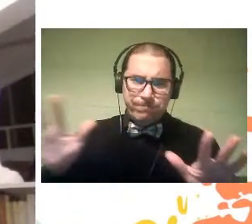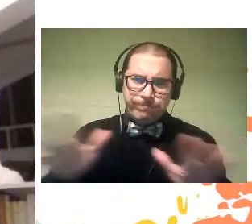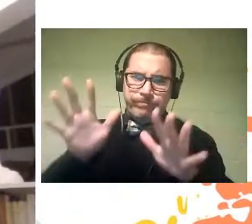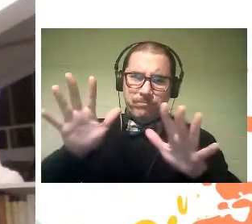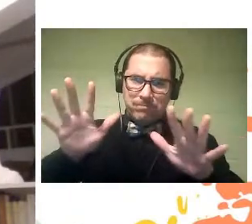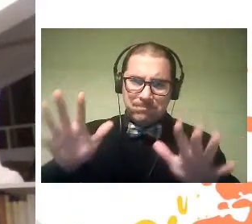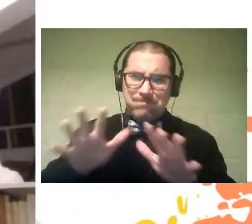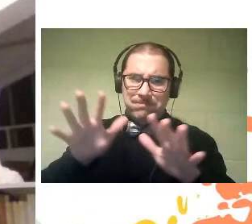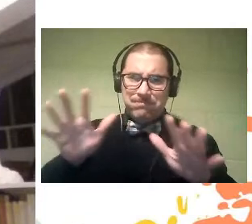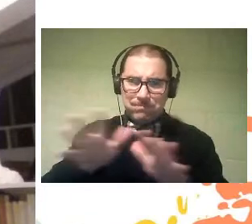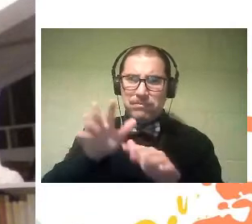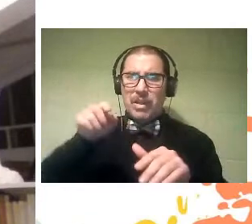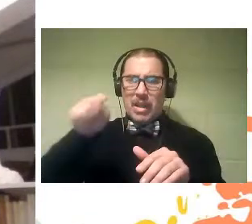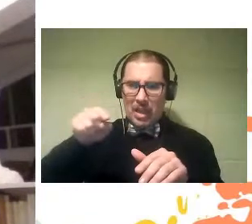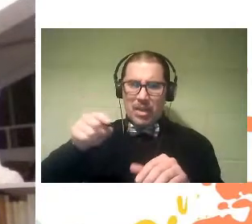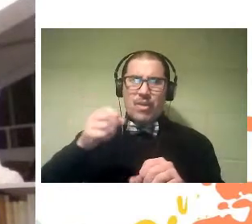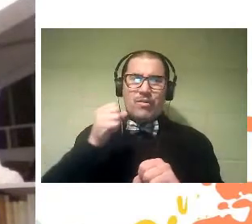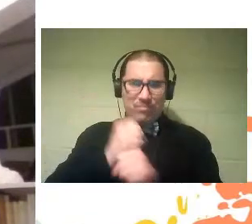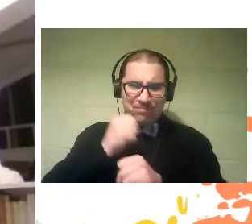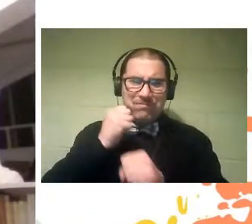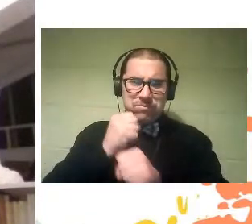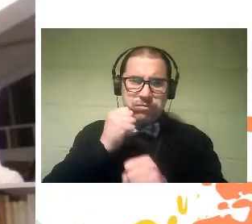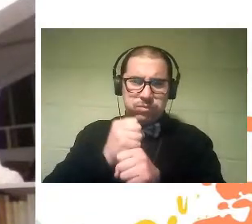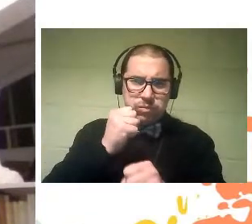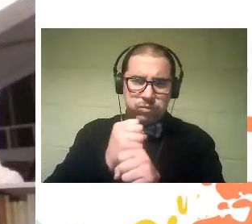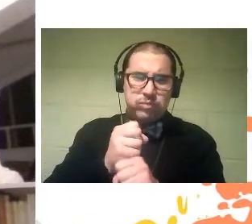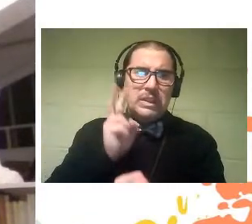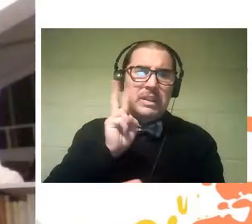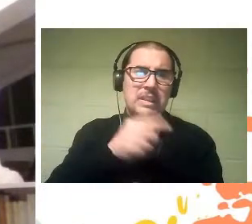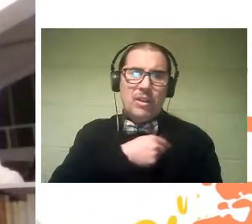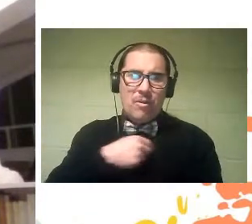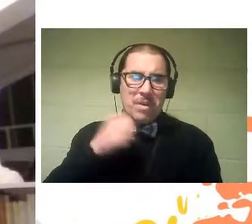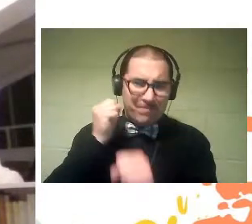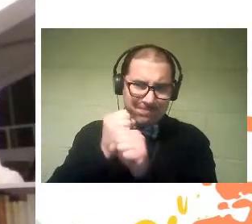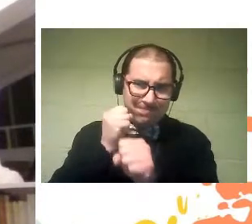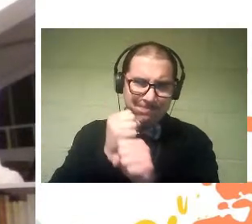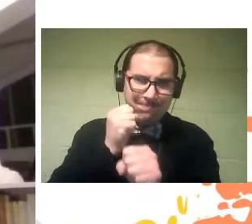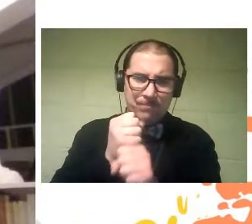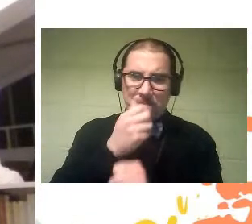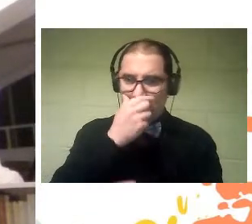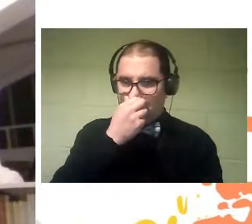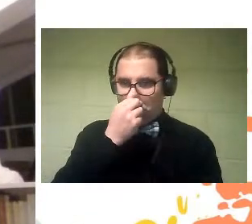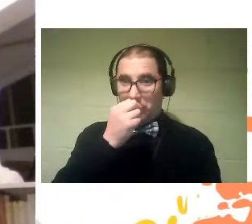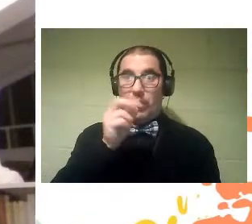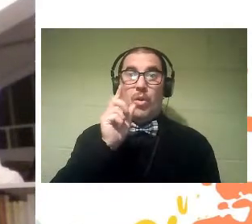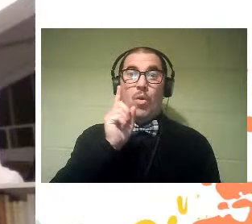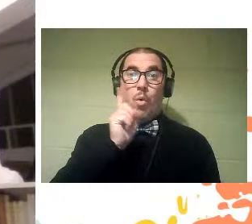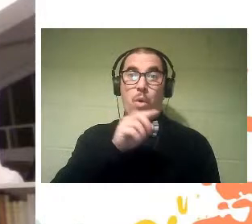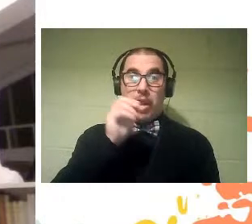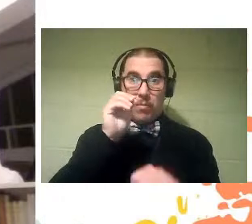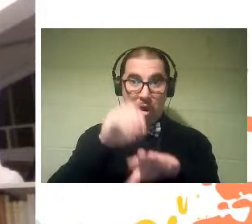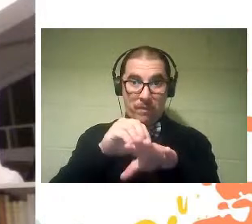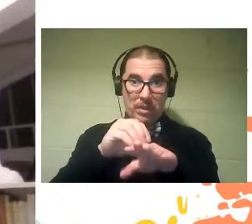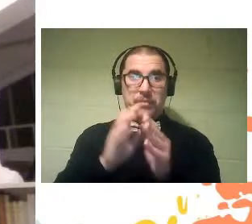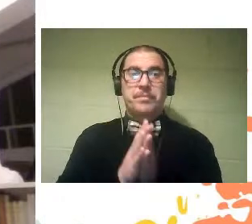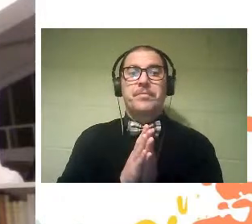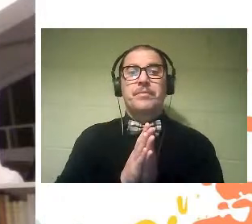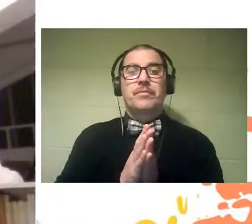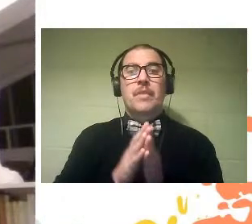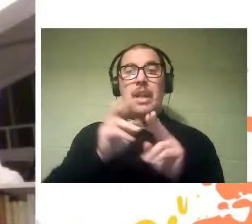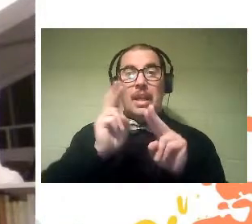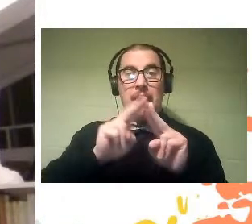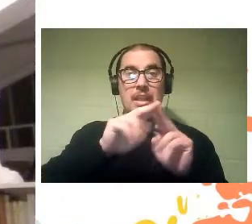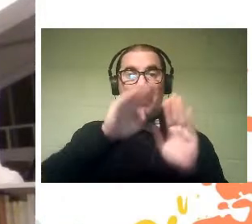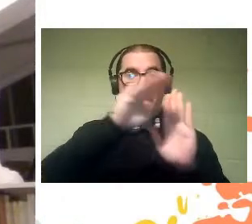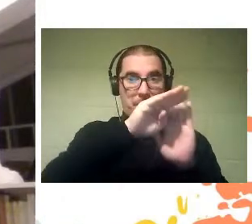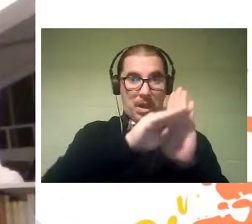los héroes anónimos de esta pandemia. Y un último aviso: hemos creado el